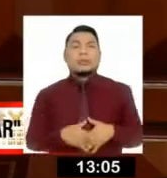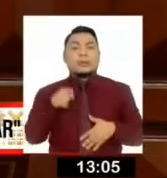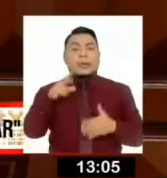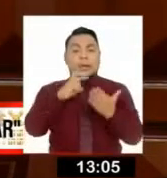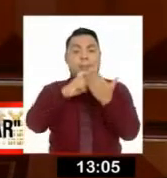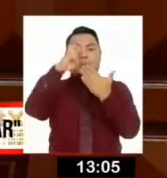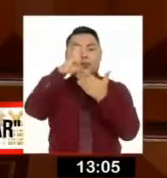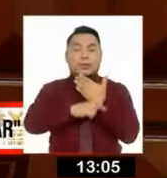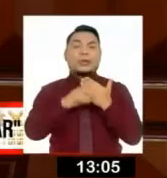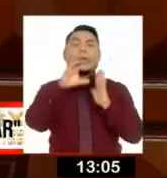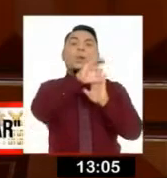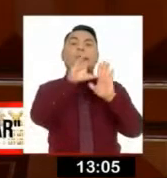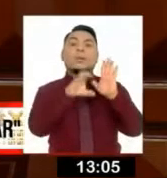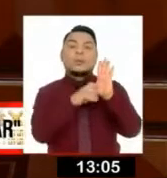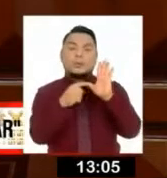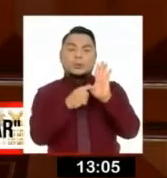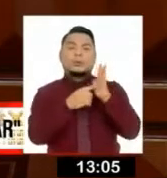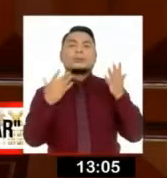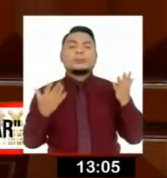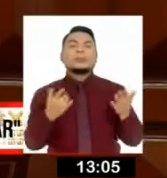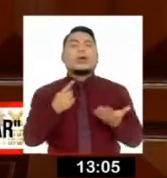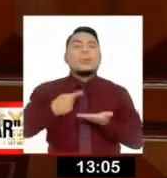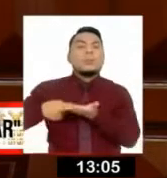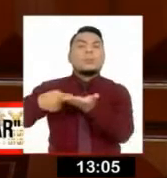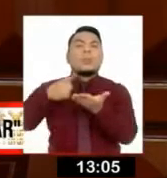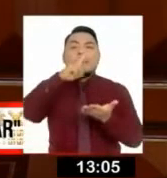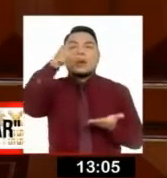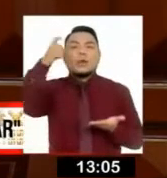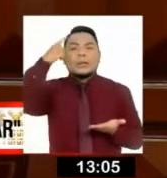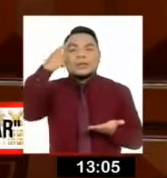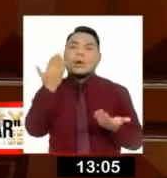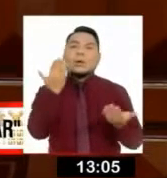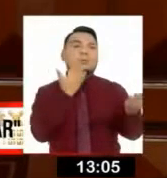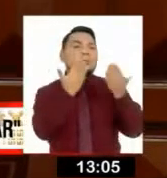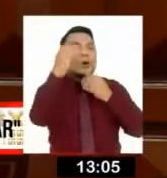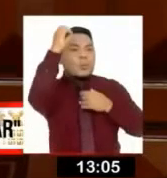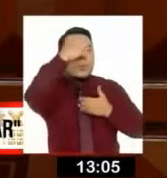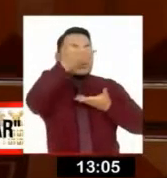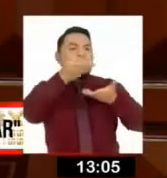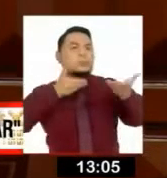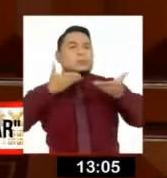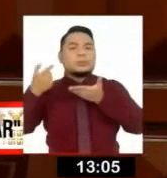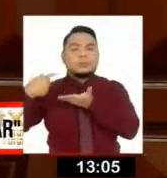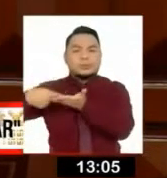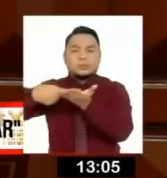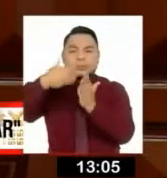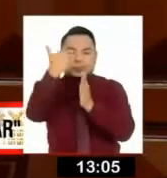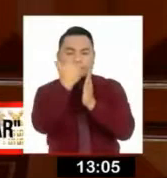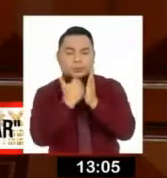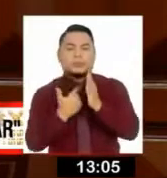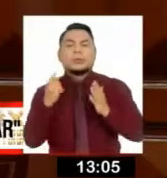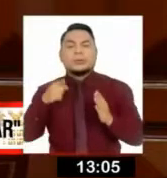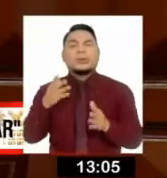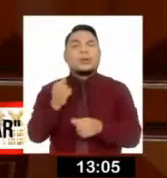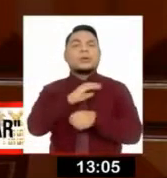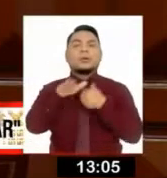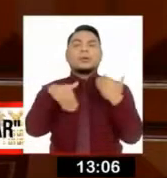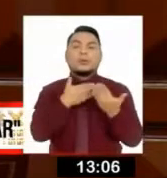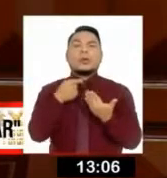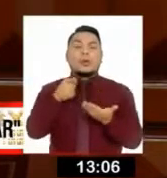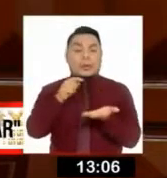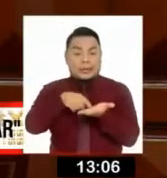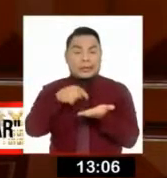de Constitución producto del debate político y acuerdo pluralista que será sometido a